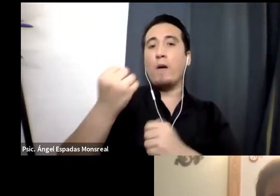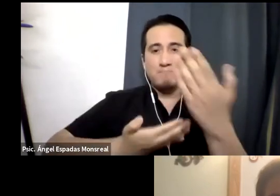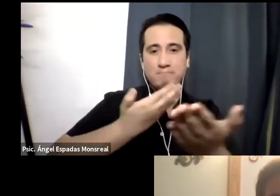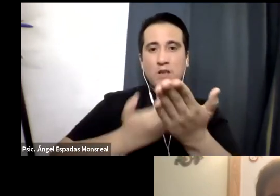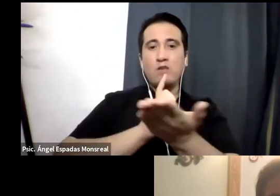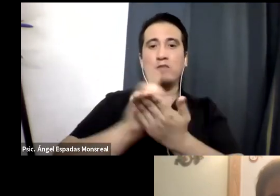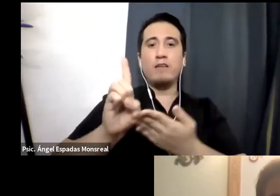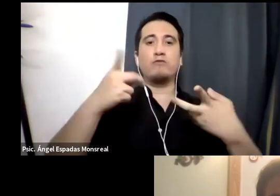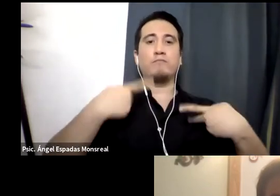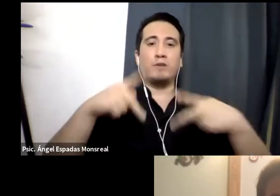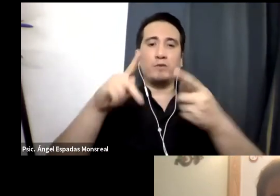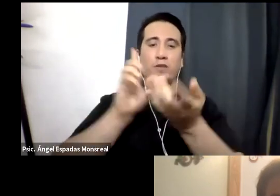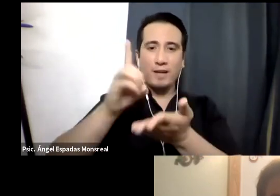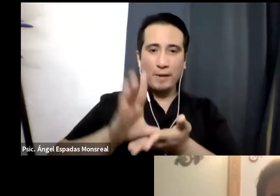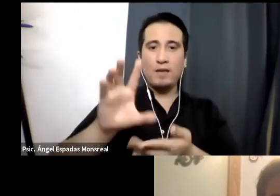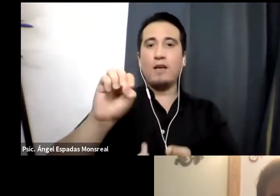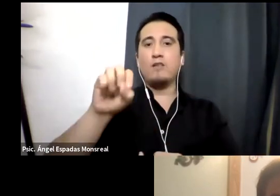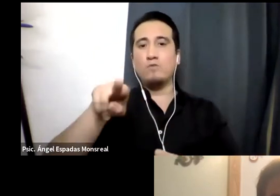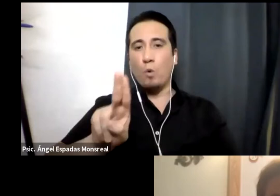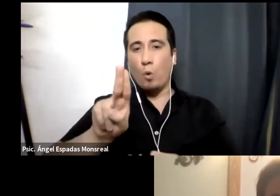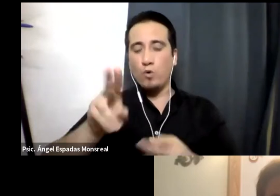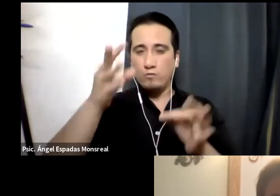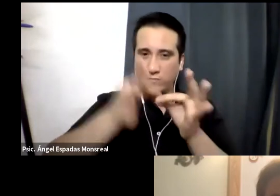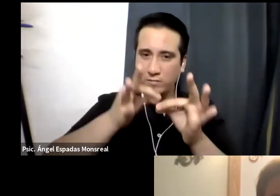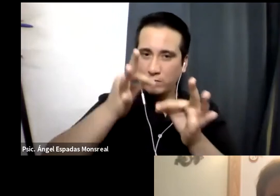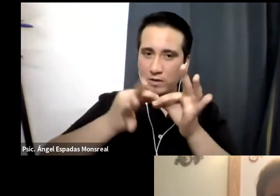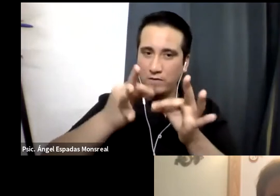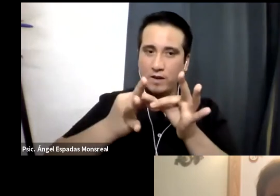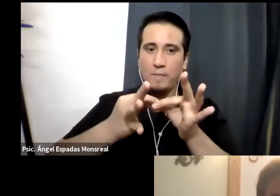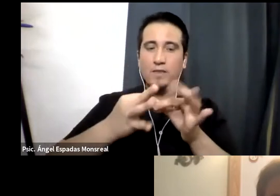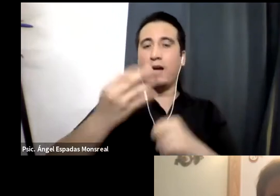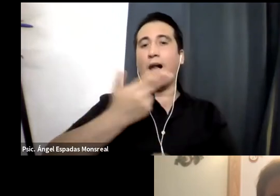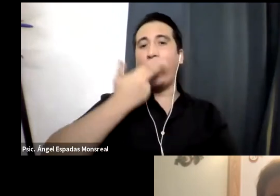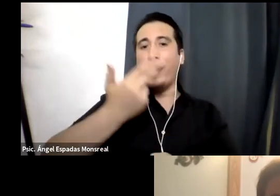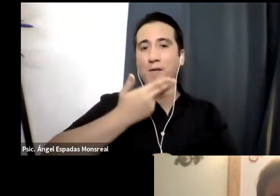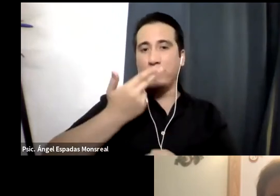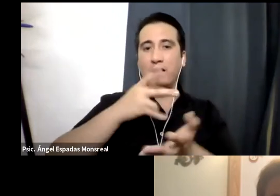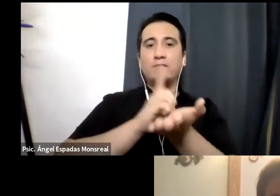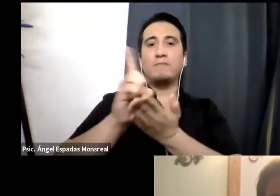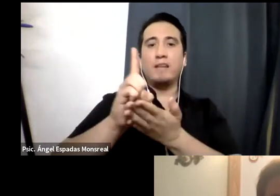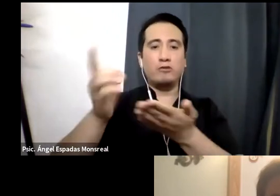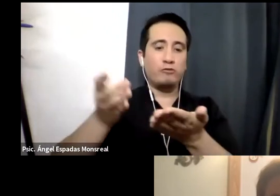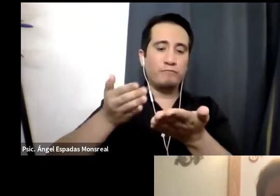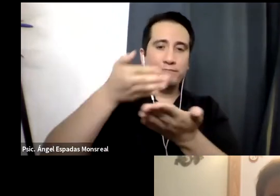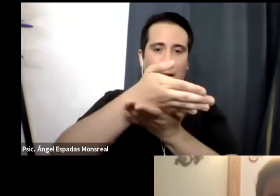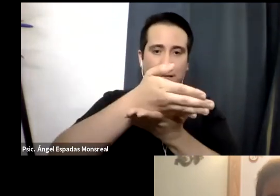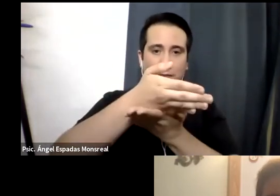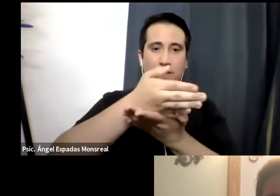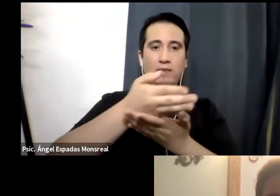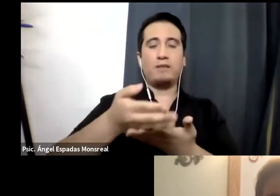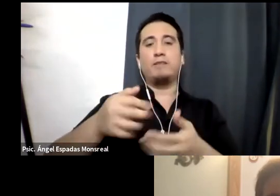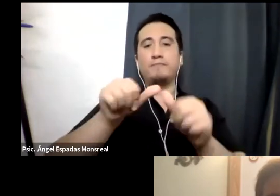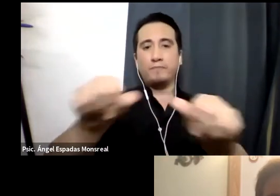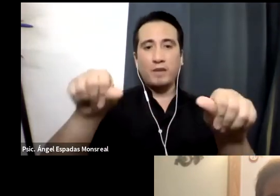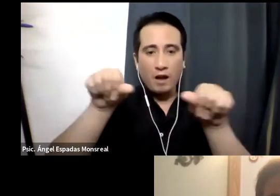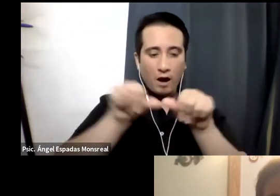con Discapacidad de Naciones Unidas específicamente habla del derecho a la accesibilidad en vías